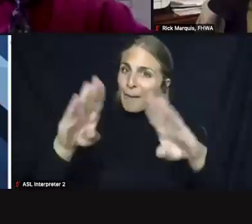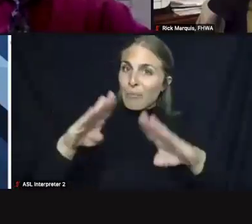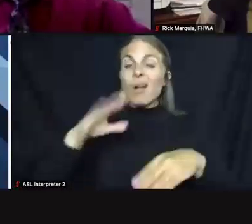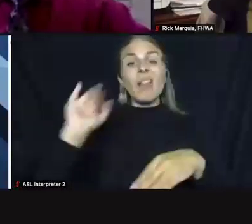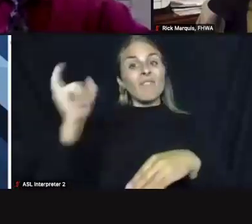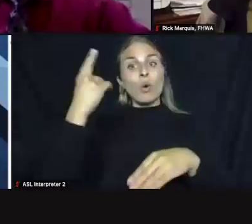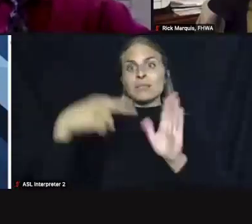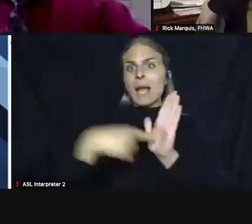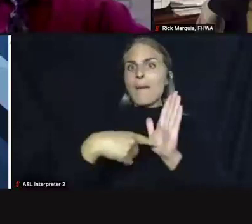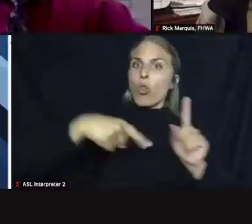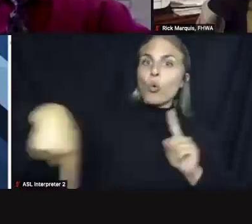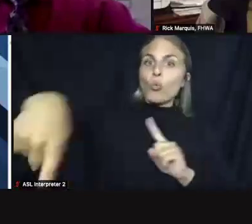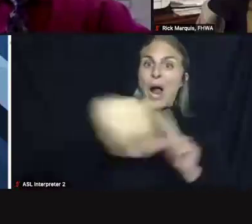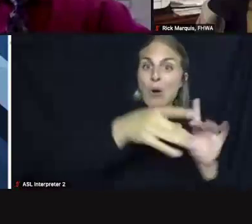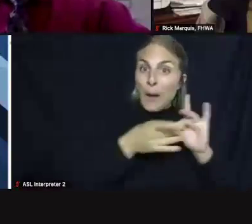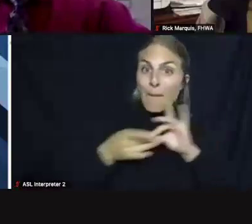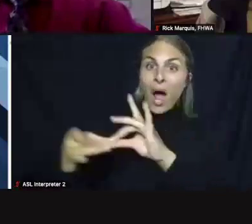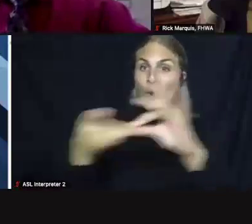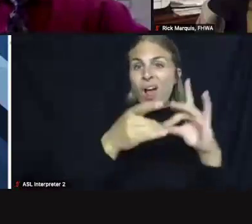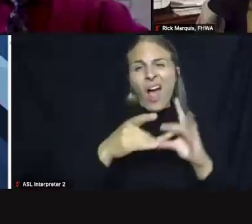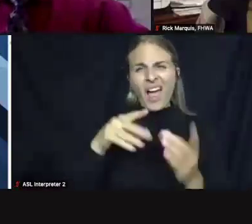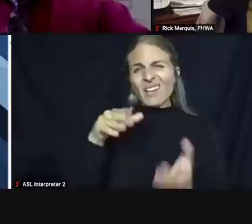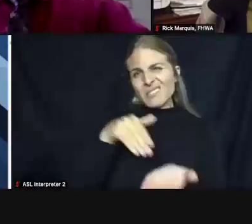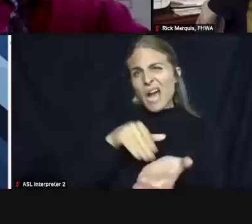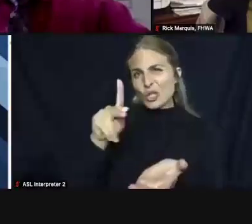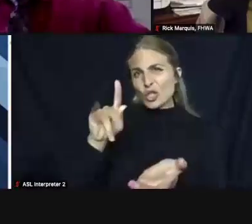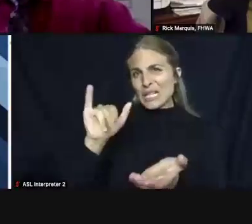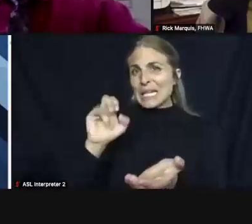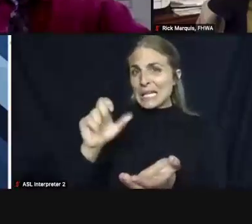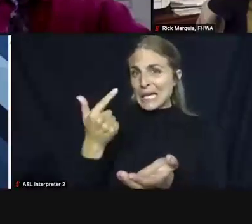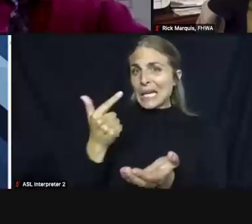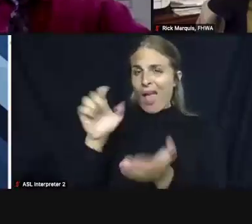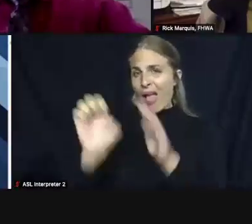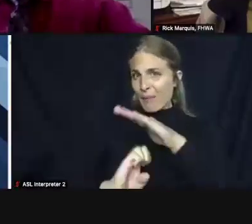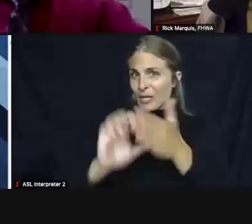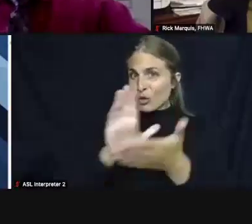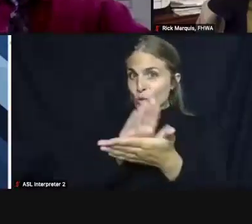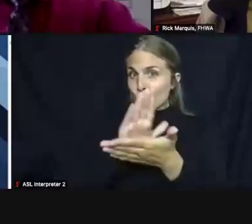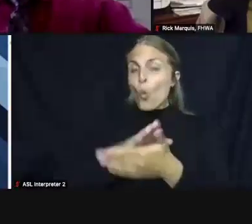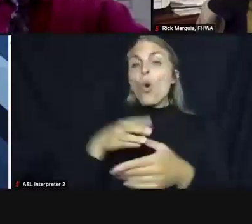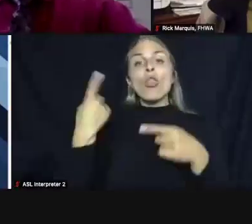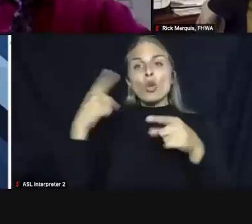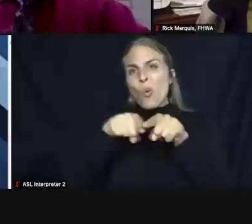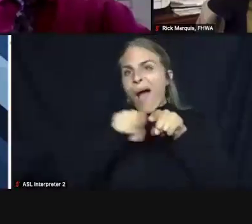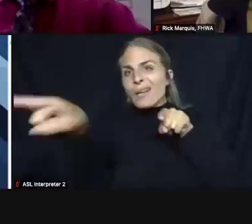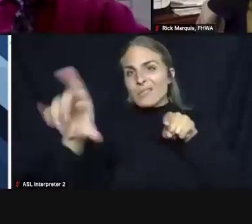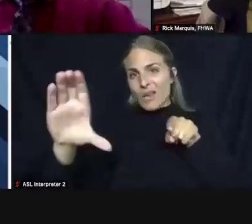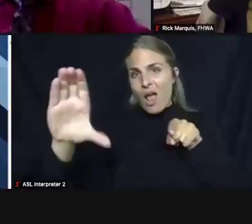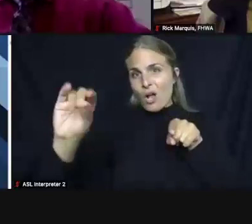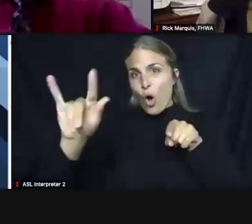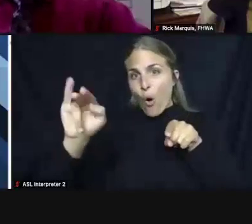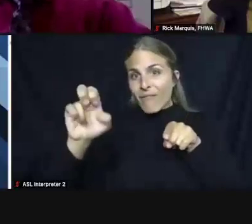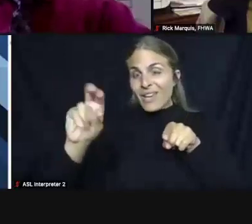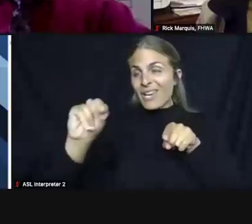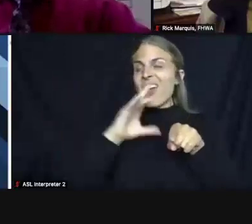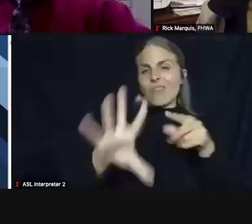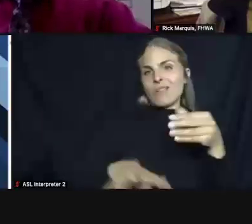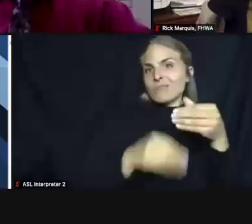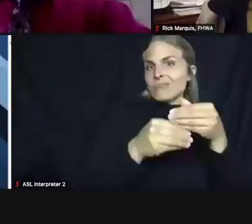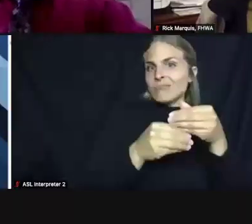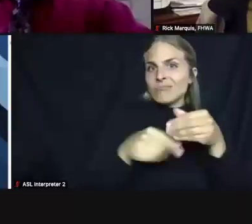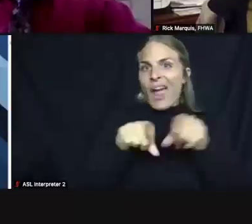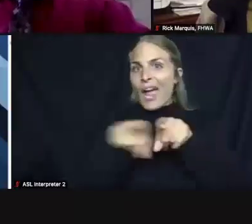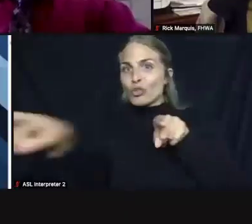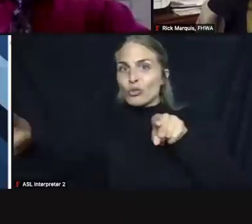inicial. Por ejemplo, la rotonda en el Dr. King, escuela primaria, y